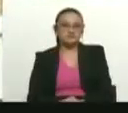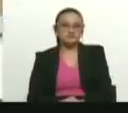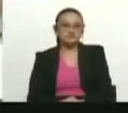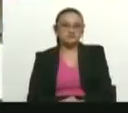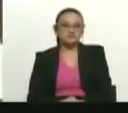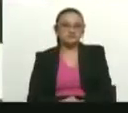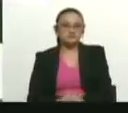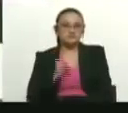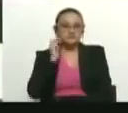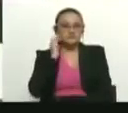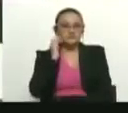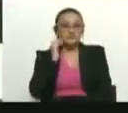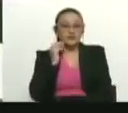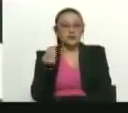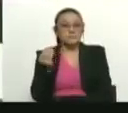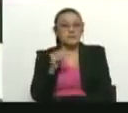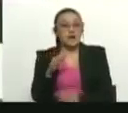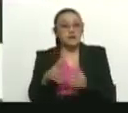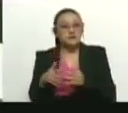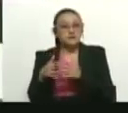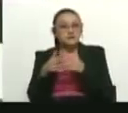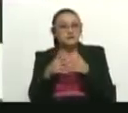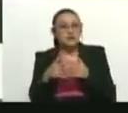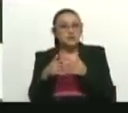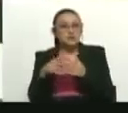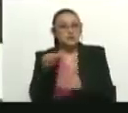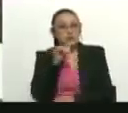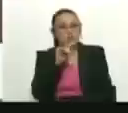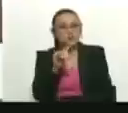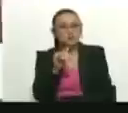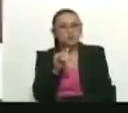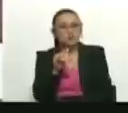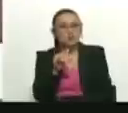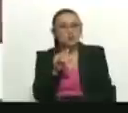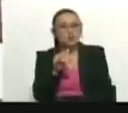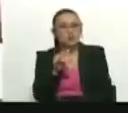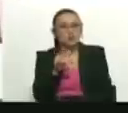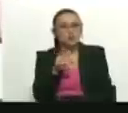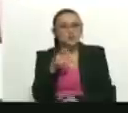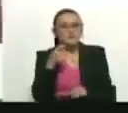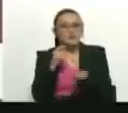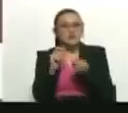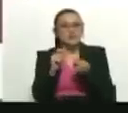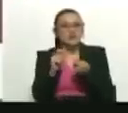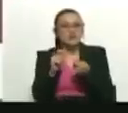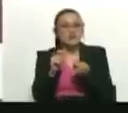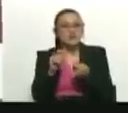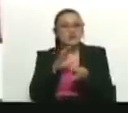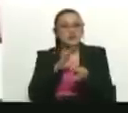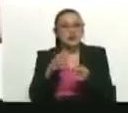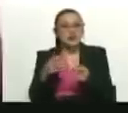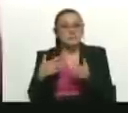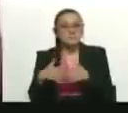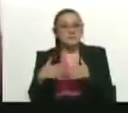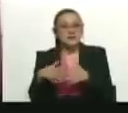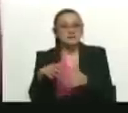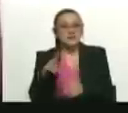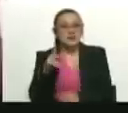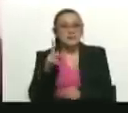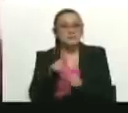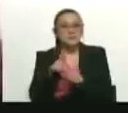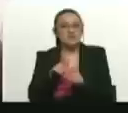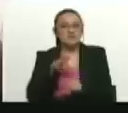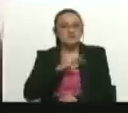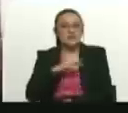Sí, y adicionalmente Estados Unidos anunció su intención de vender los activos de la filial de PDVSA en